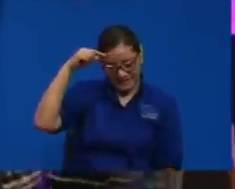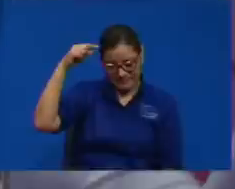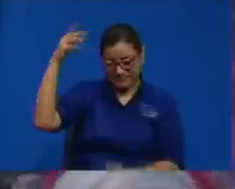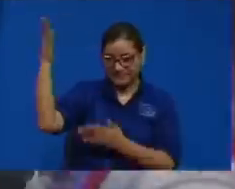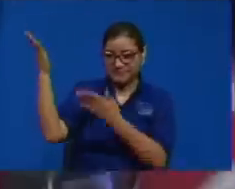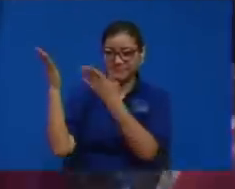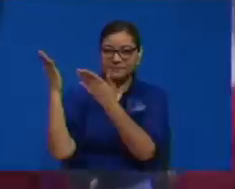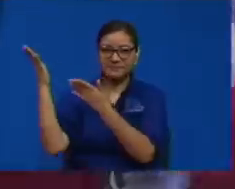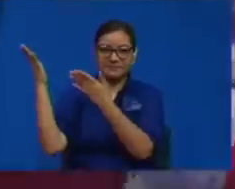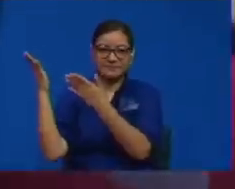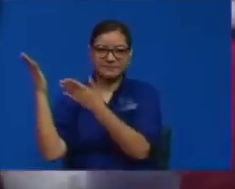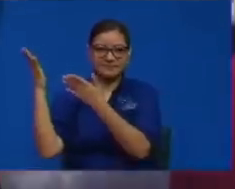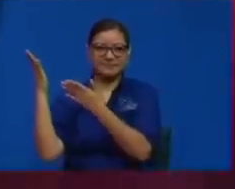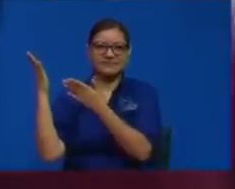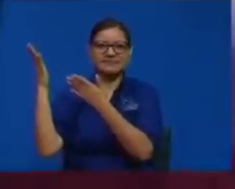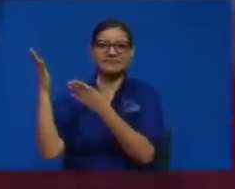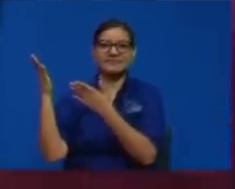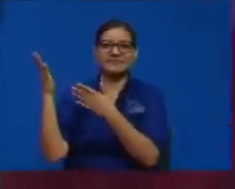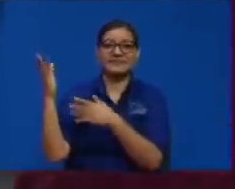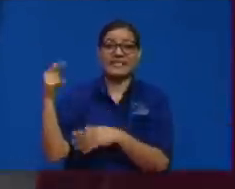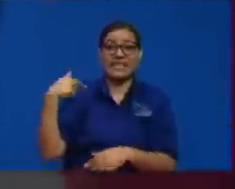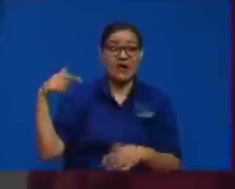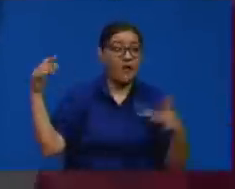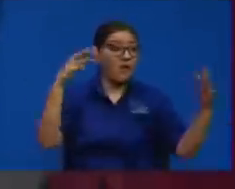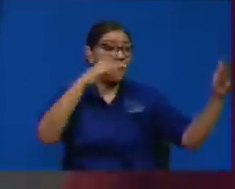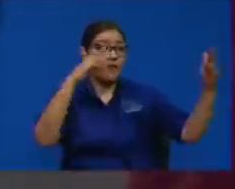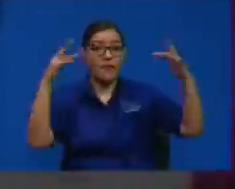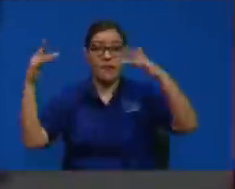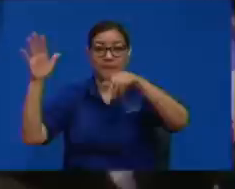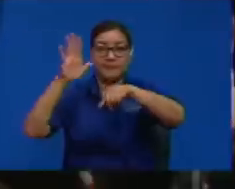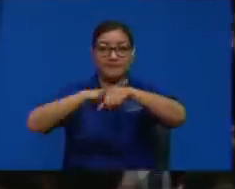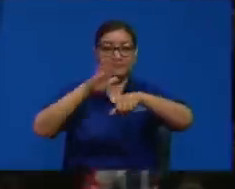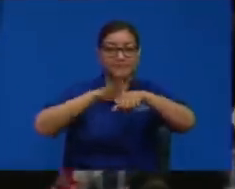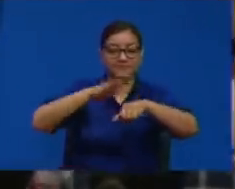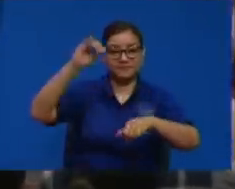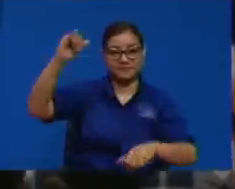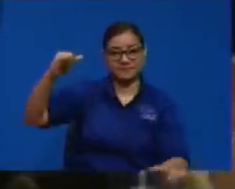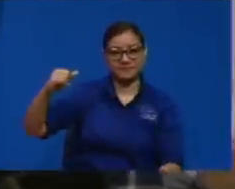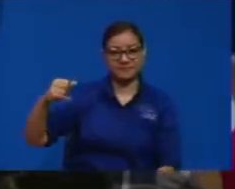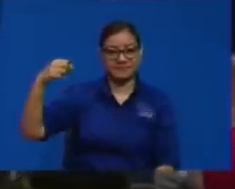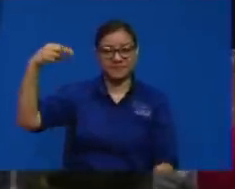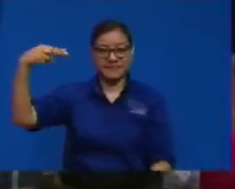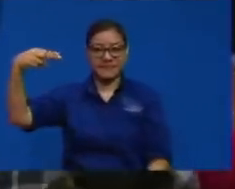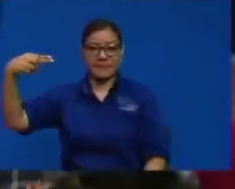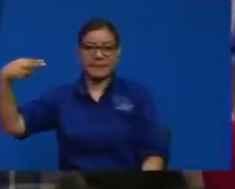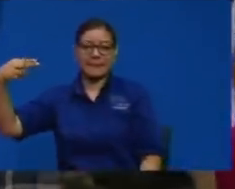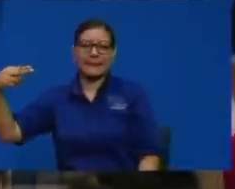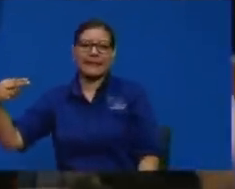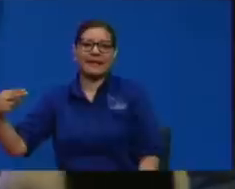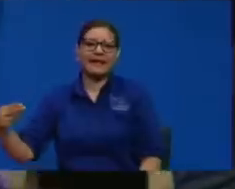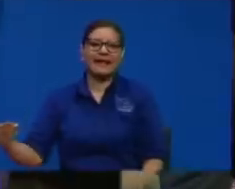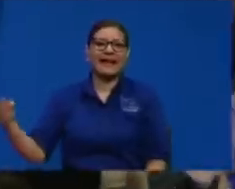para sembrar y a la guerra fui llamado por Jehová.